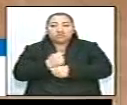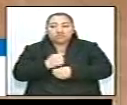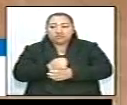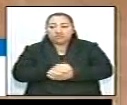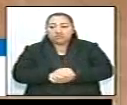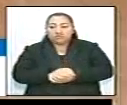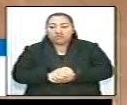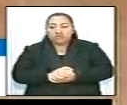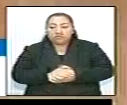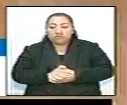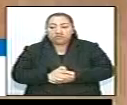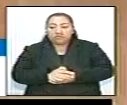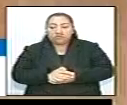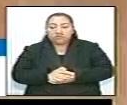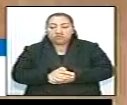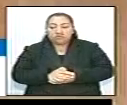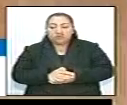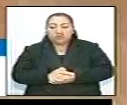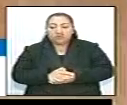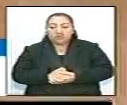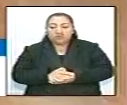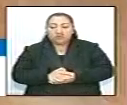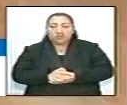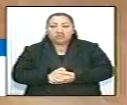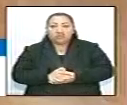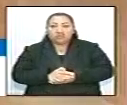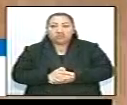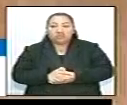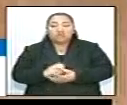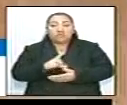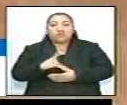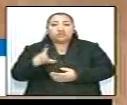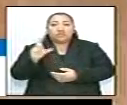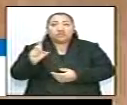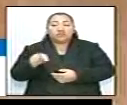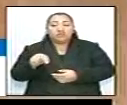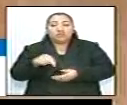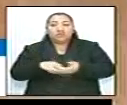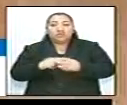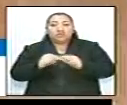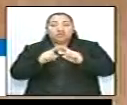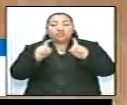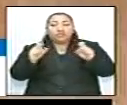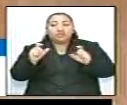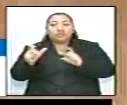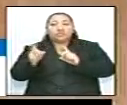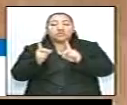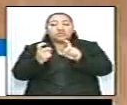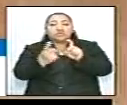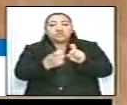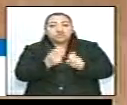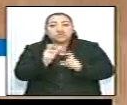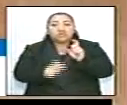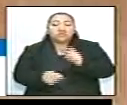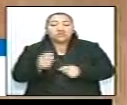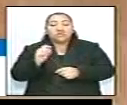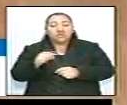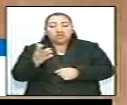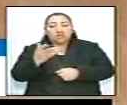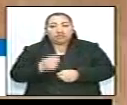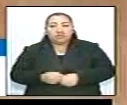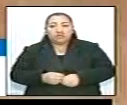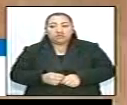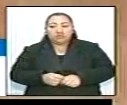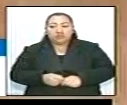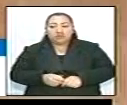y atribuciones. Literal N, conceder entrevistas y audiencias a los ciudadanos que así lo soliciten